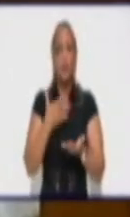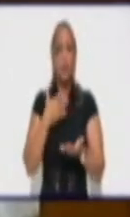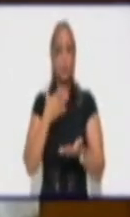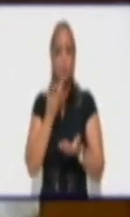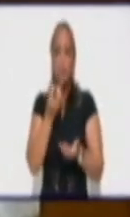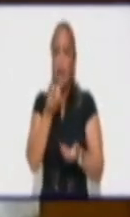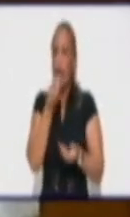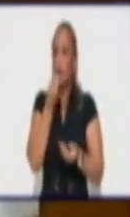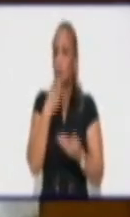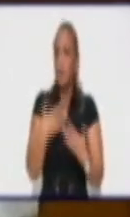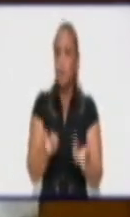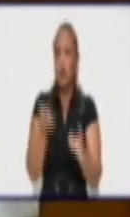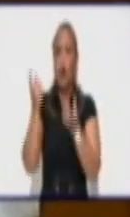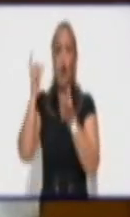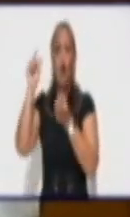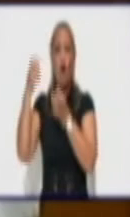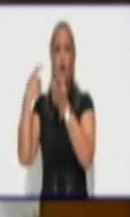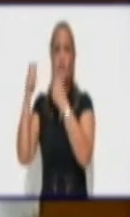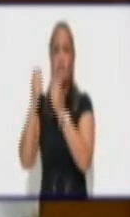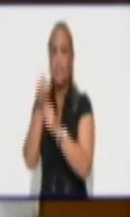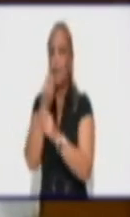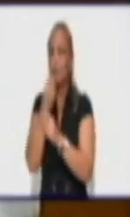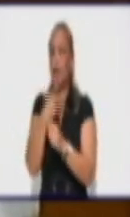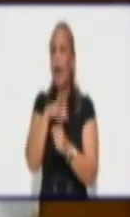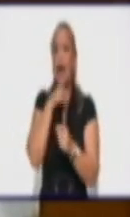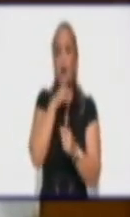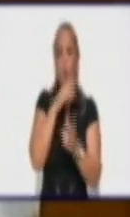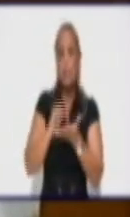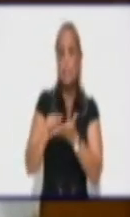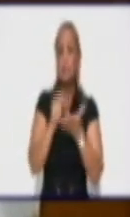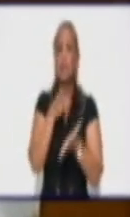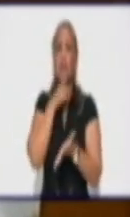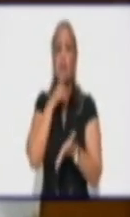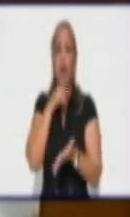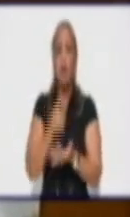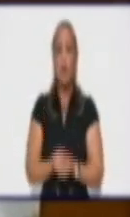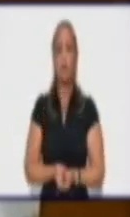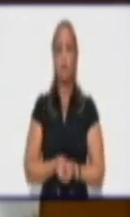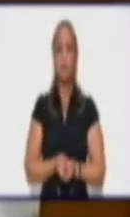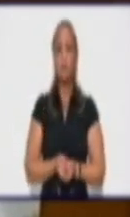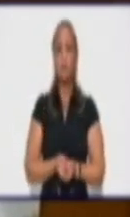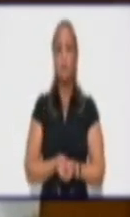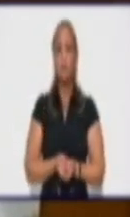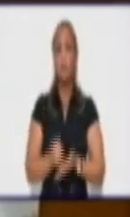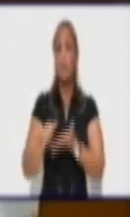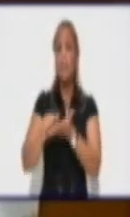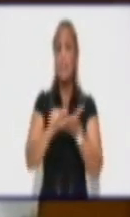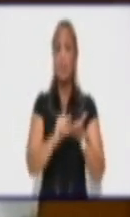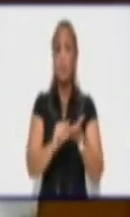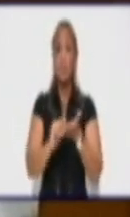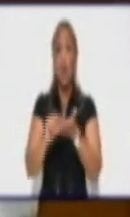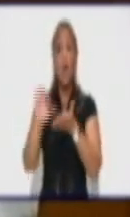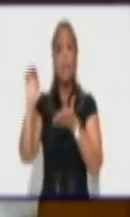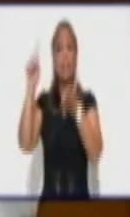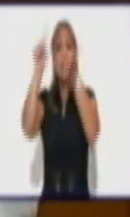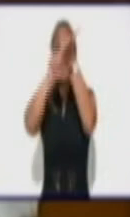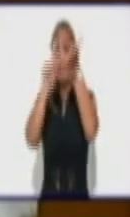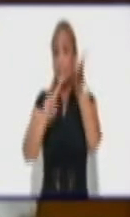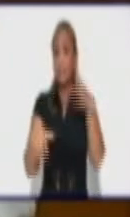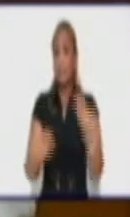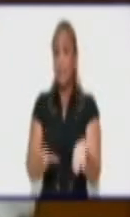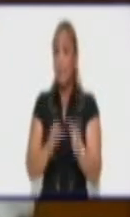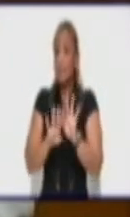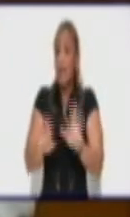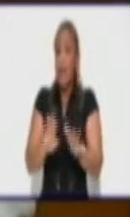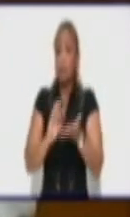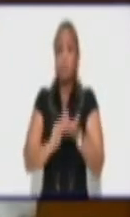la oferta alimentos del agua los servicios de agua los servicios de electricidad que la tendencia ha sido estabilizarse tal y